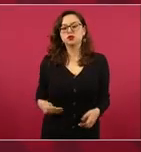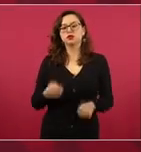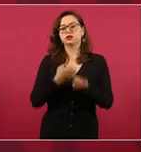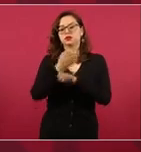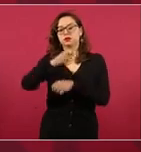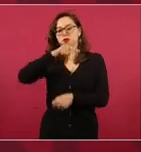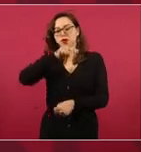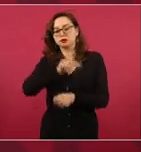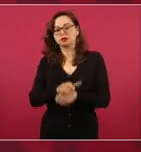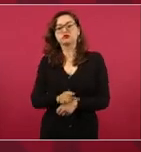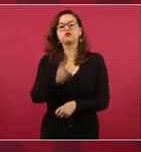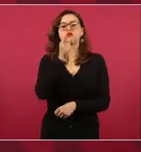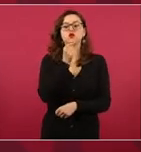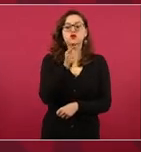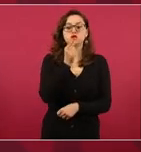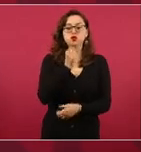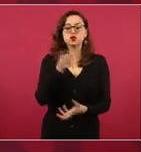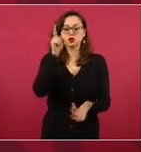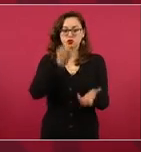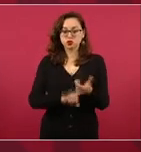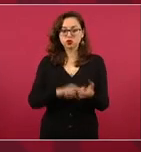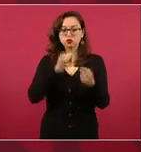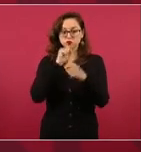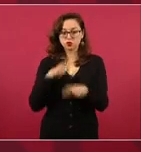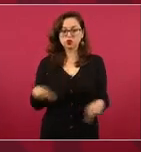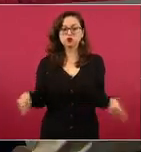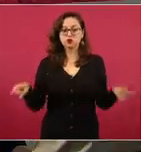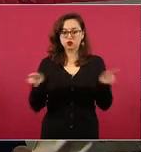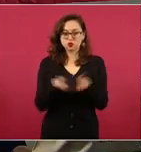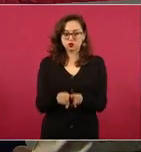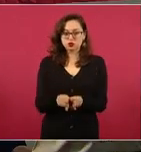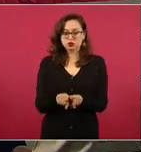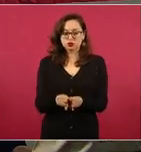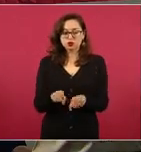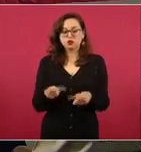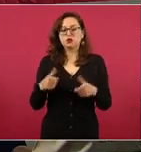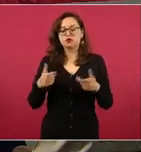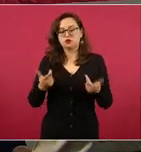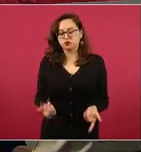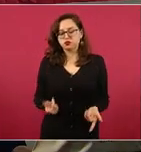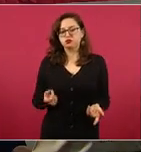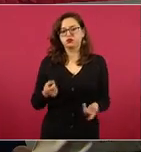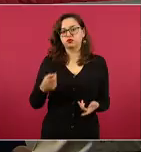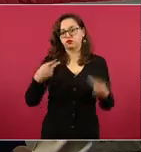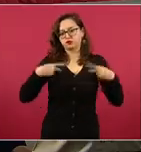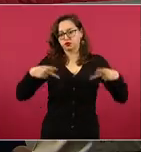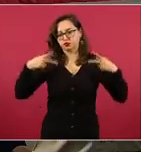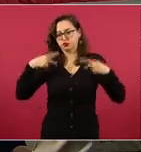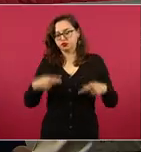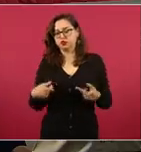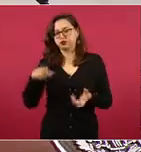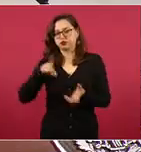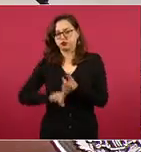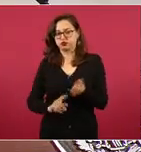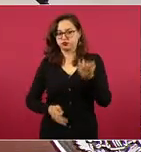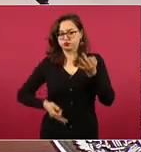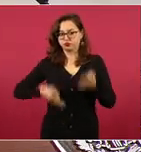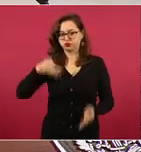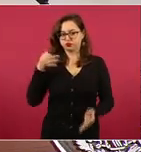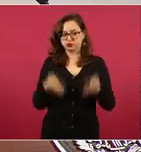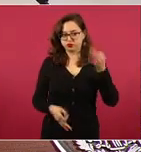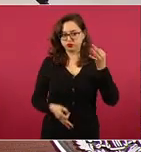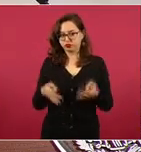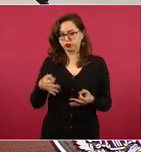así como a los integrantes de, que realizan la procuración e impartición de justicia.